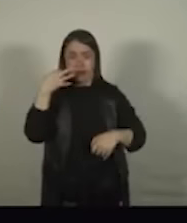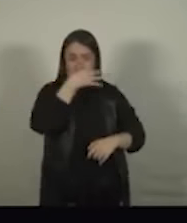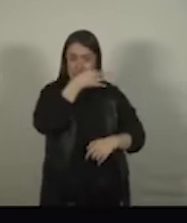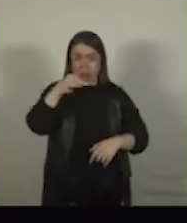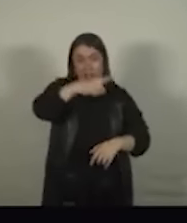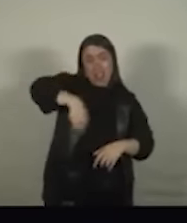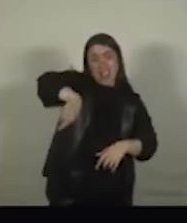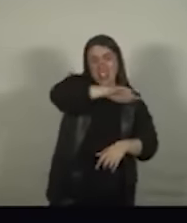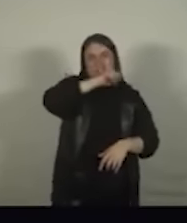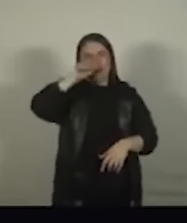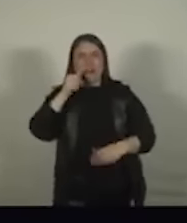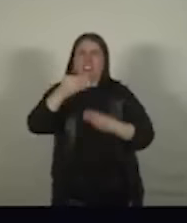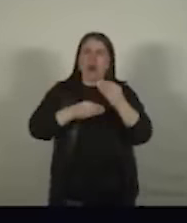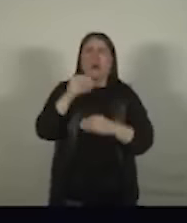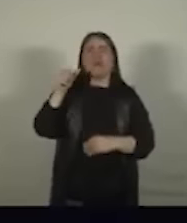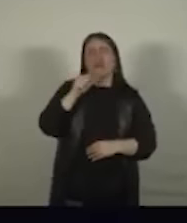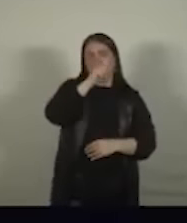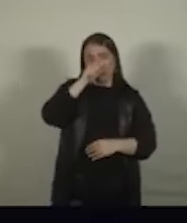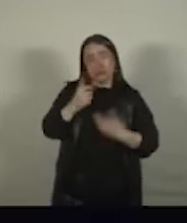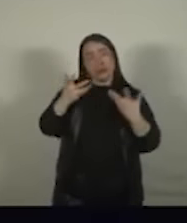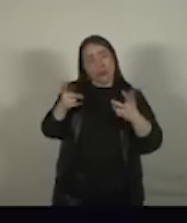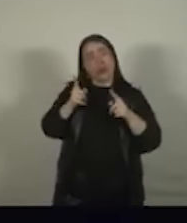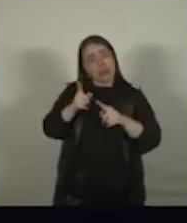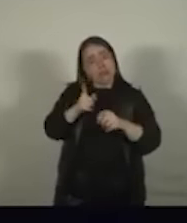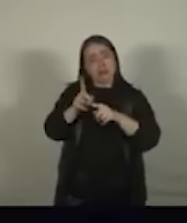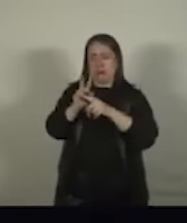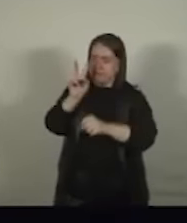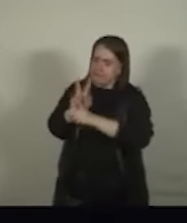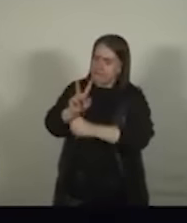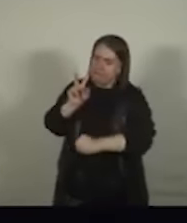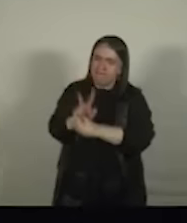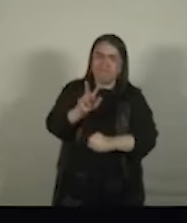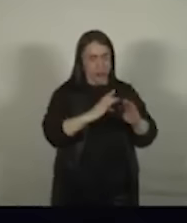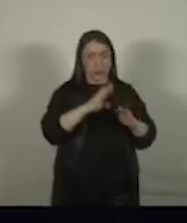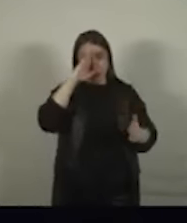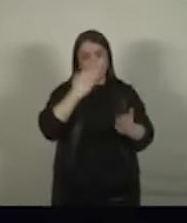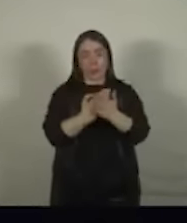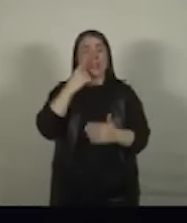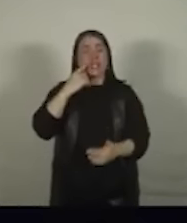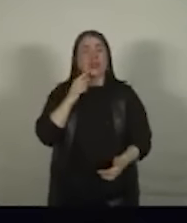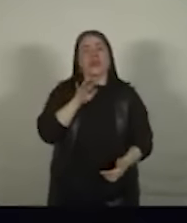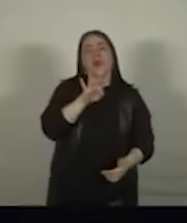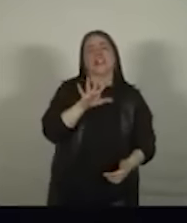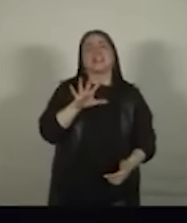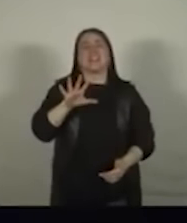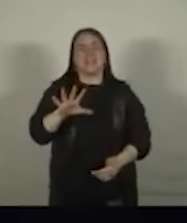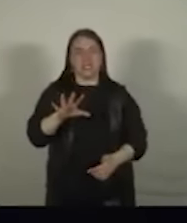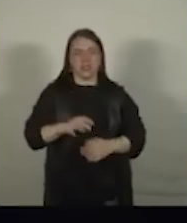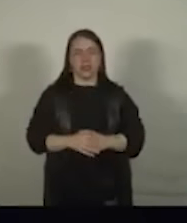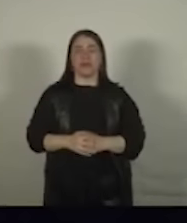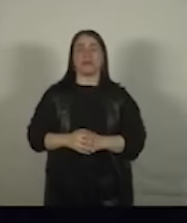mejorar la infraestructura en los barrios y mejorar el acceso a programas sociales universales. Incorporaremos más